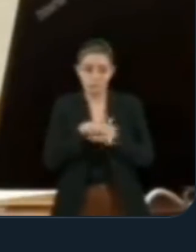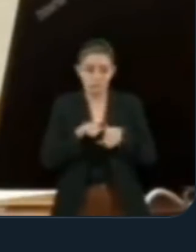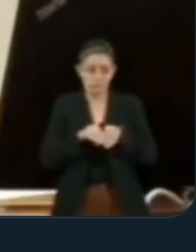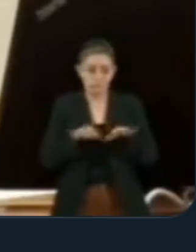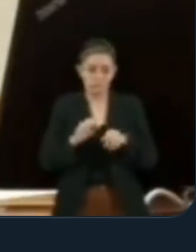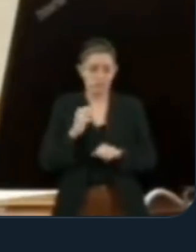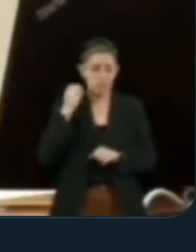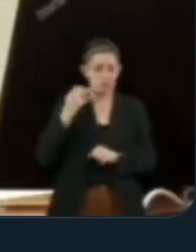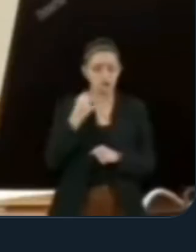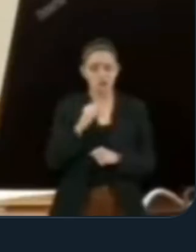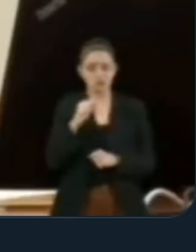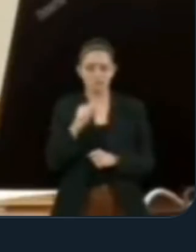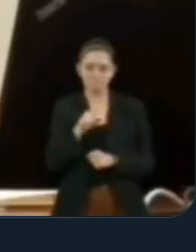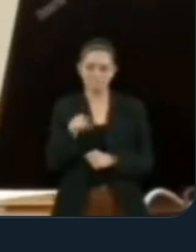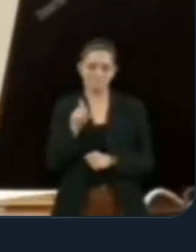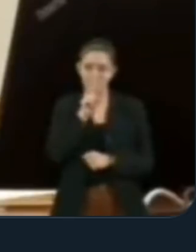miente.